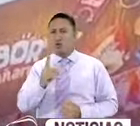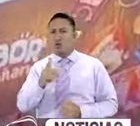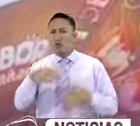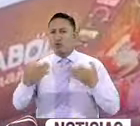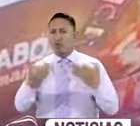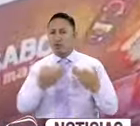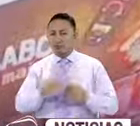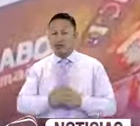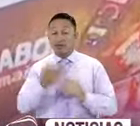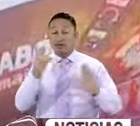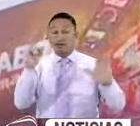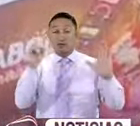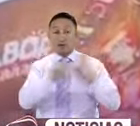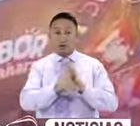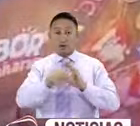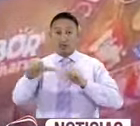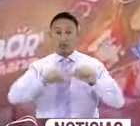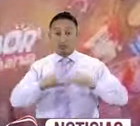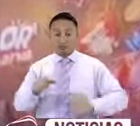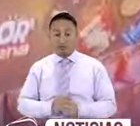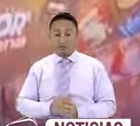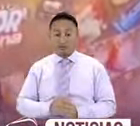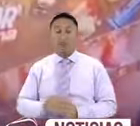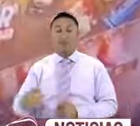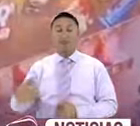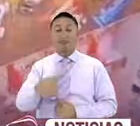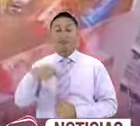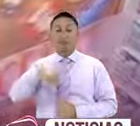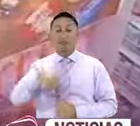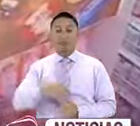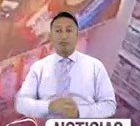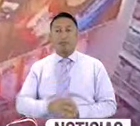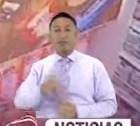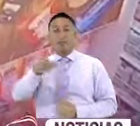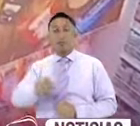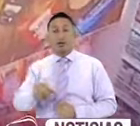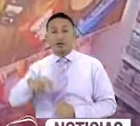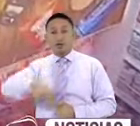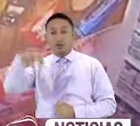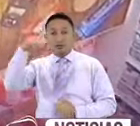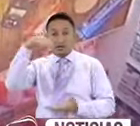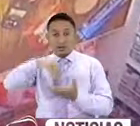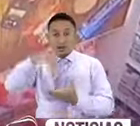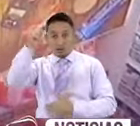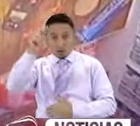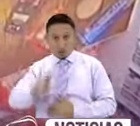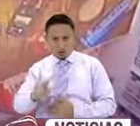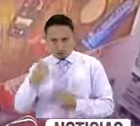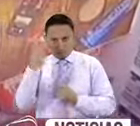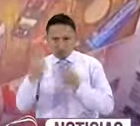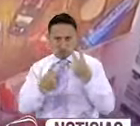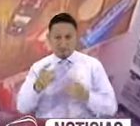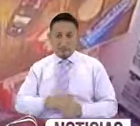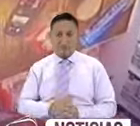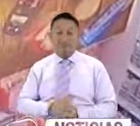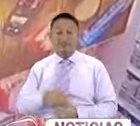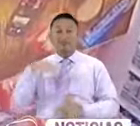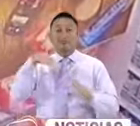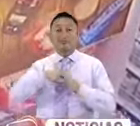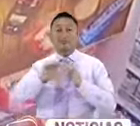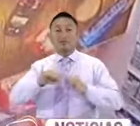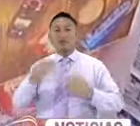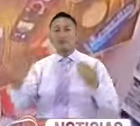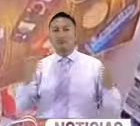del administrador, las tiendas han sido visitadas por las señoras en el norte, centro y sur de Quito. Al realizar un cotejamiento de